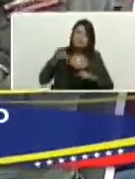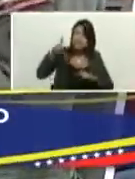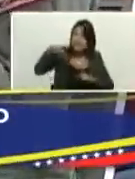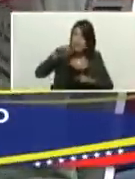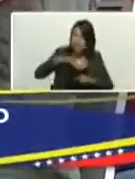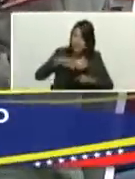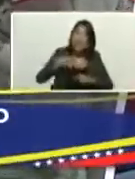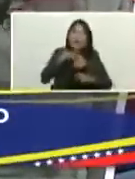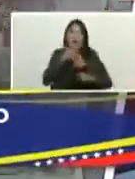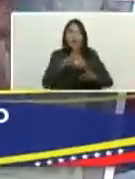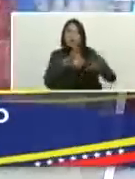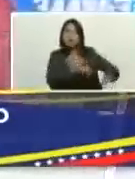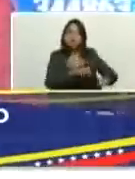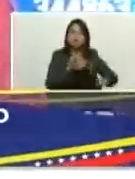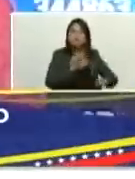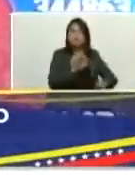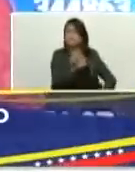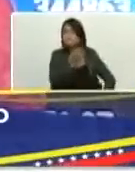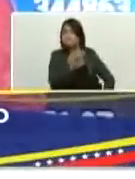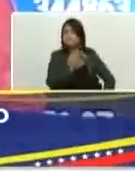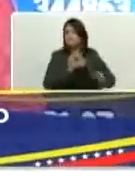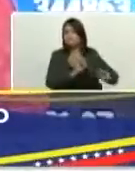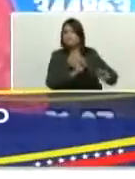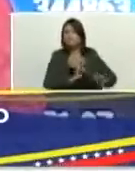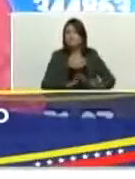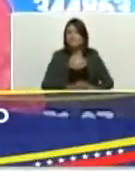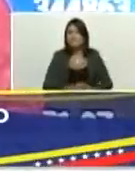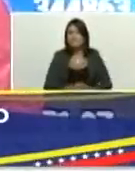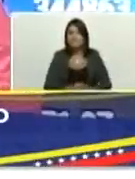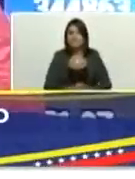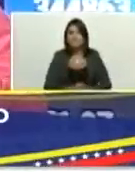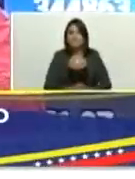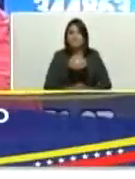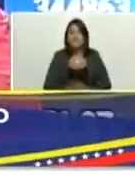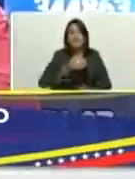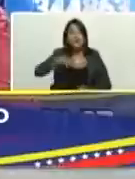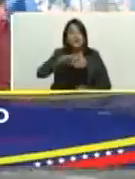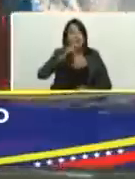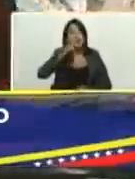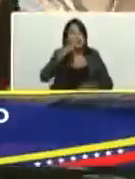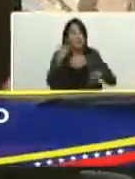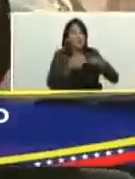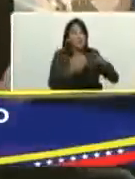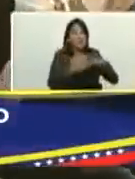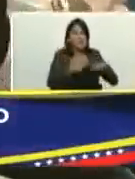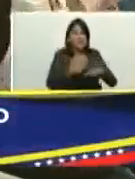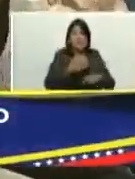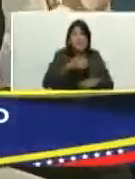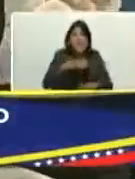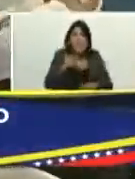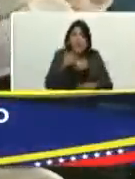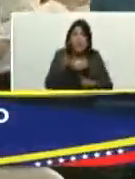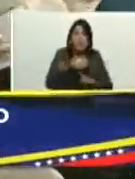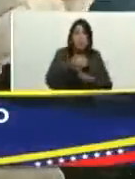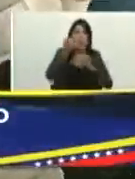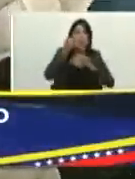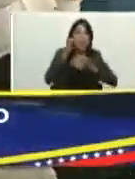la Venezuela heroica, rebelde, mestiza y revolucionaria. No han podido ni podrán.